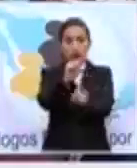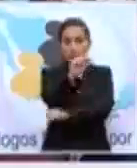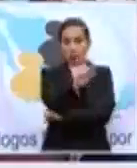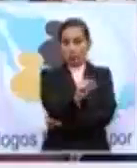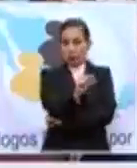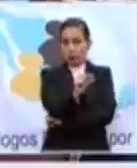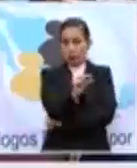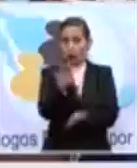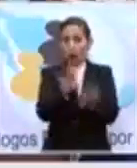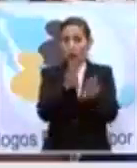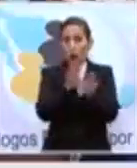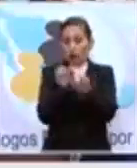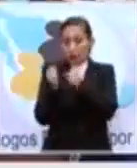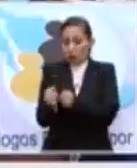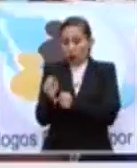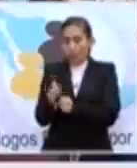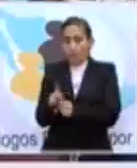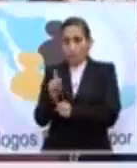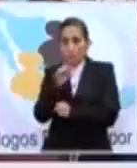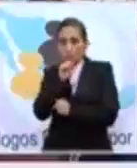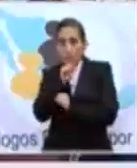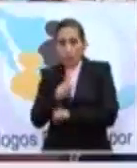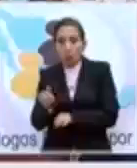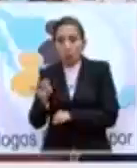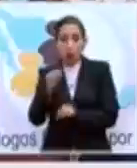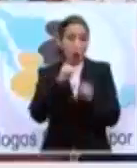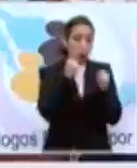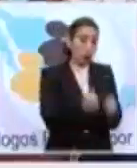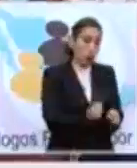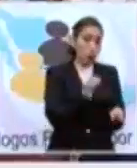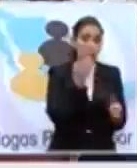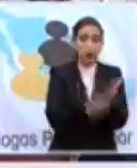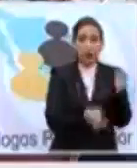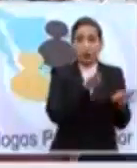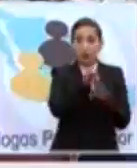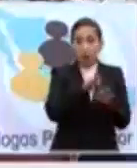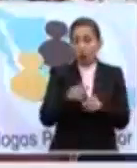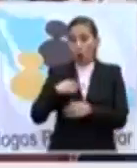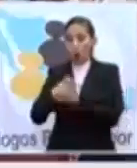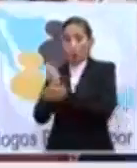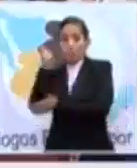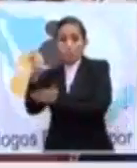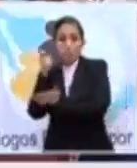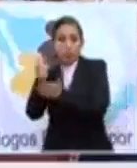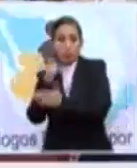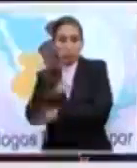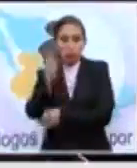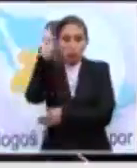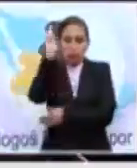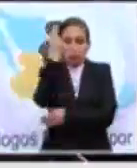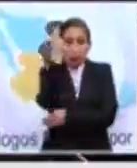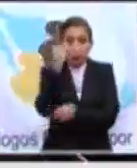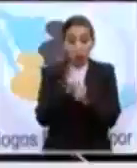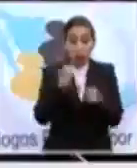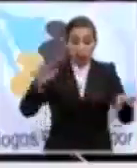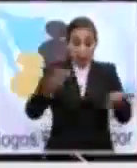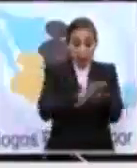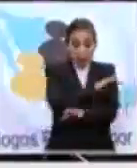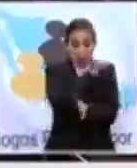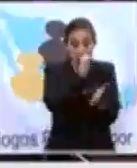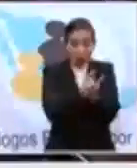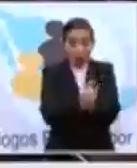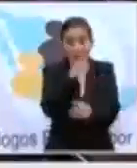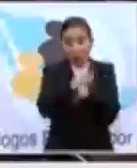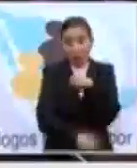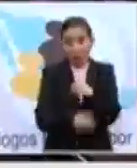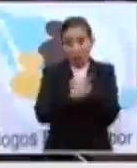mínimo, como el del Seguro Popular, como el del Seguro de Desempleo, como el de la Pensión Universal, que con la reforma laboral que tanto va a afectar